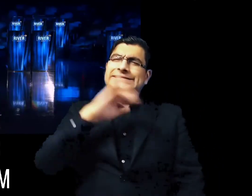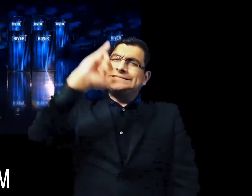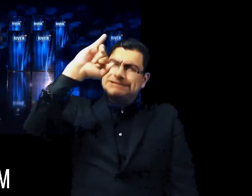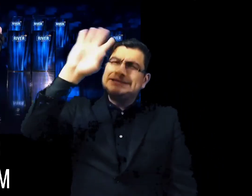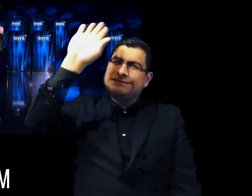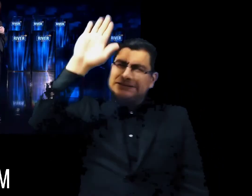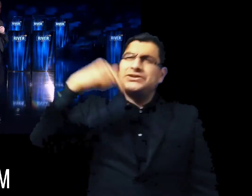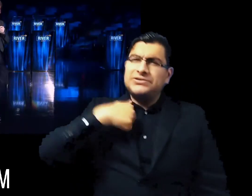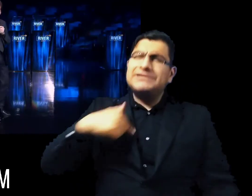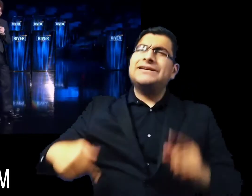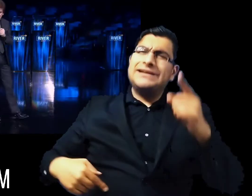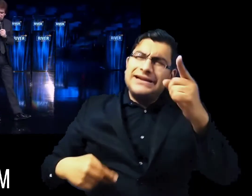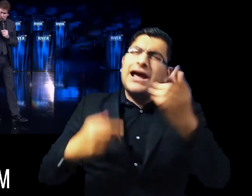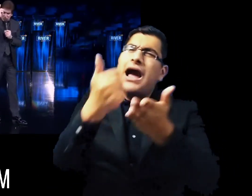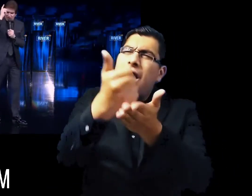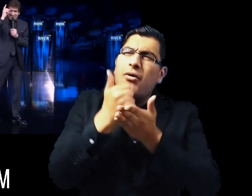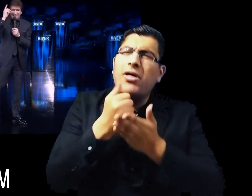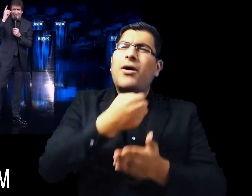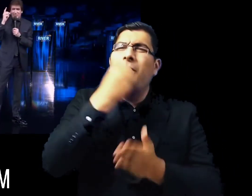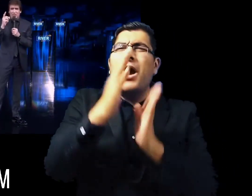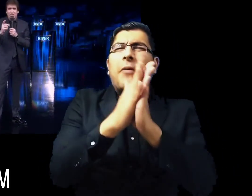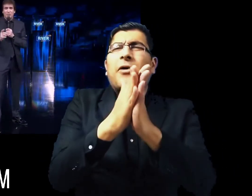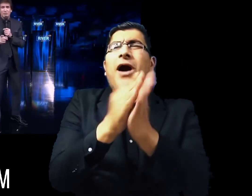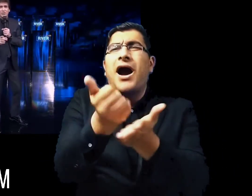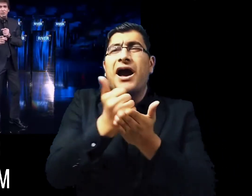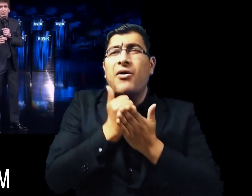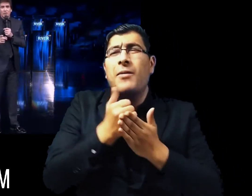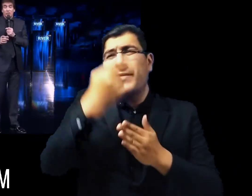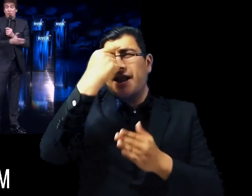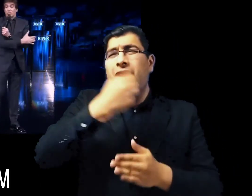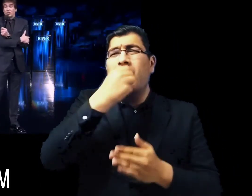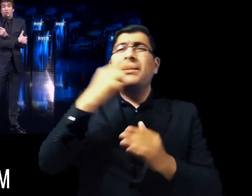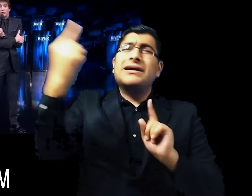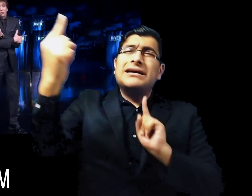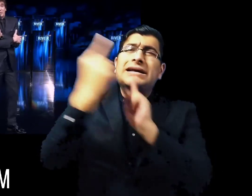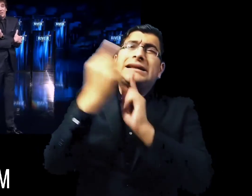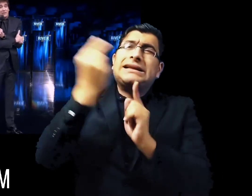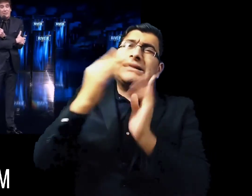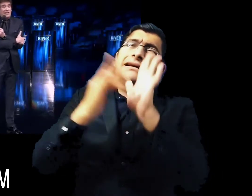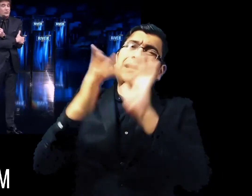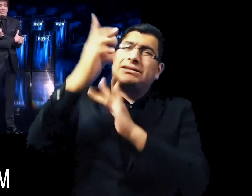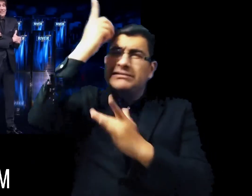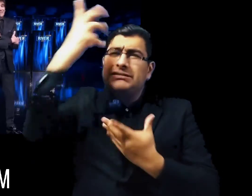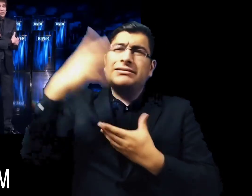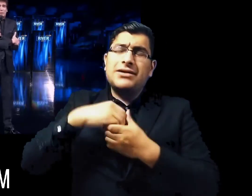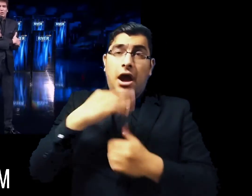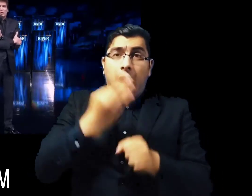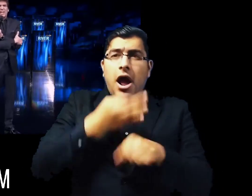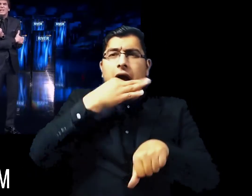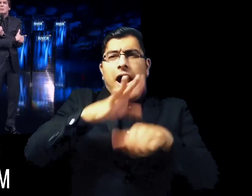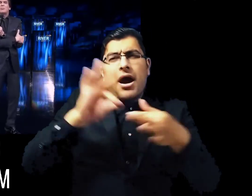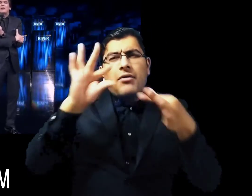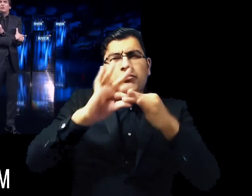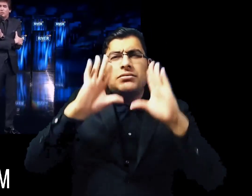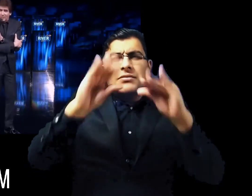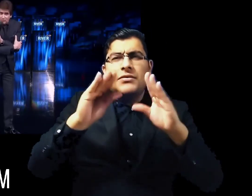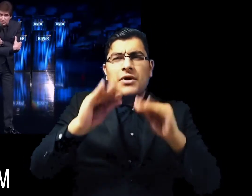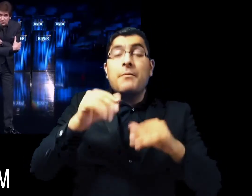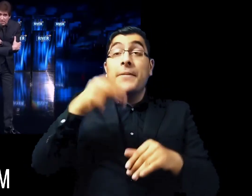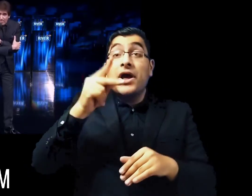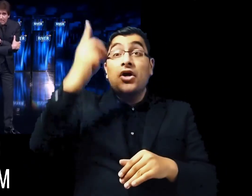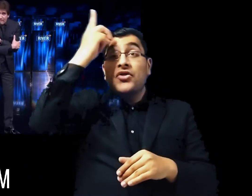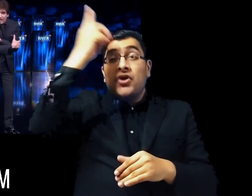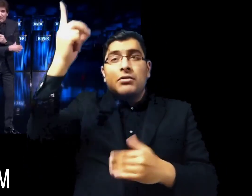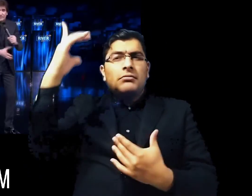Yo necesito oración, yo necesito ahora acercarme a Dios. Yo solo torpemente hablé a tu intelecto, pero sé que el Espíritu